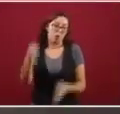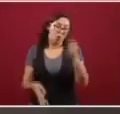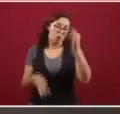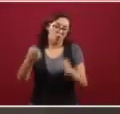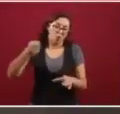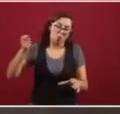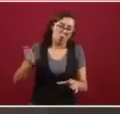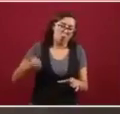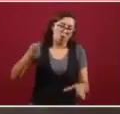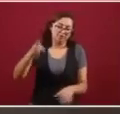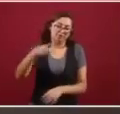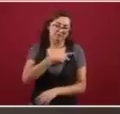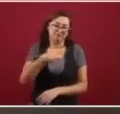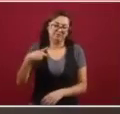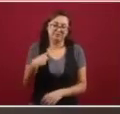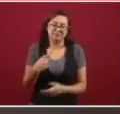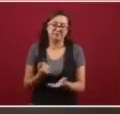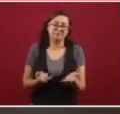el Poder Judicial.